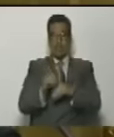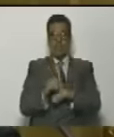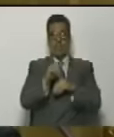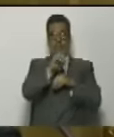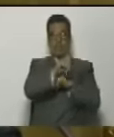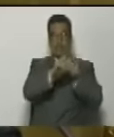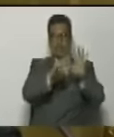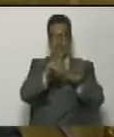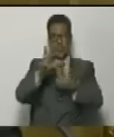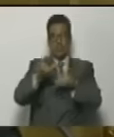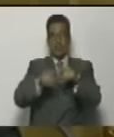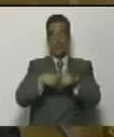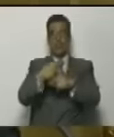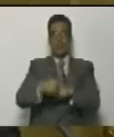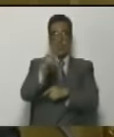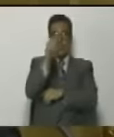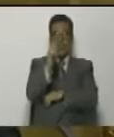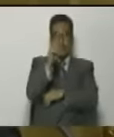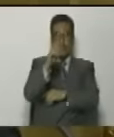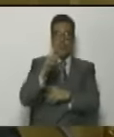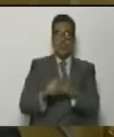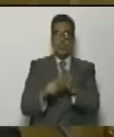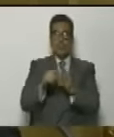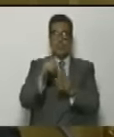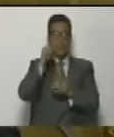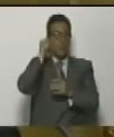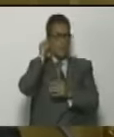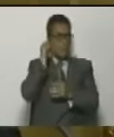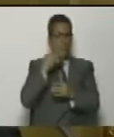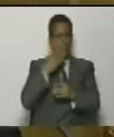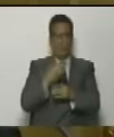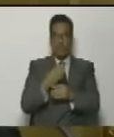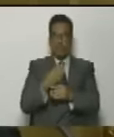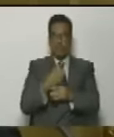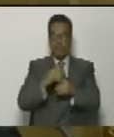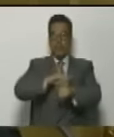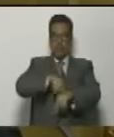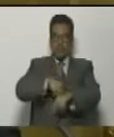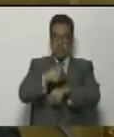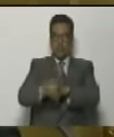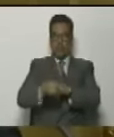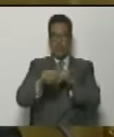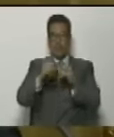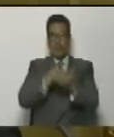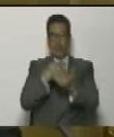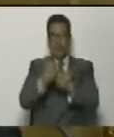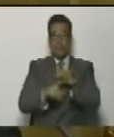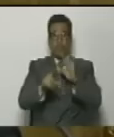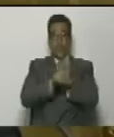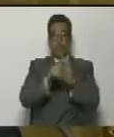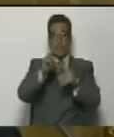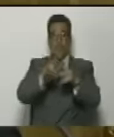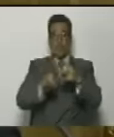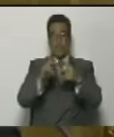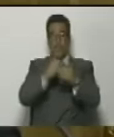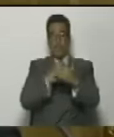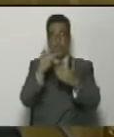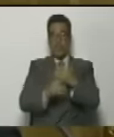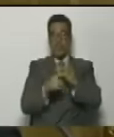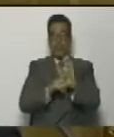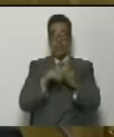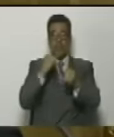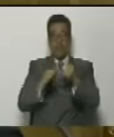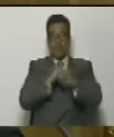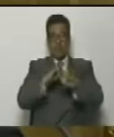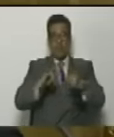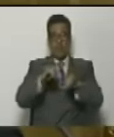y 63. Seguidamente, la diputada Yurami Quintero solicitó el diferimiento del proyecto de ley. La segunda vicepresidenta señaló que, agotada